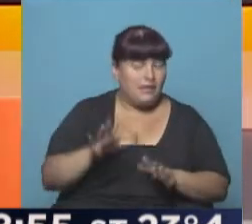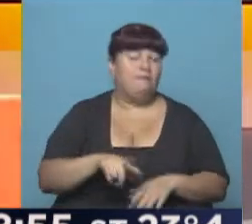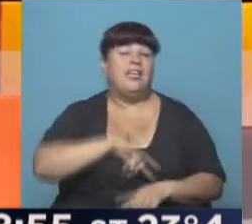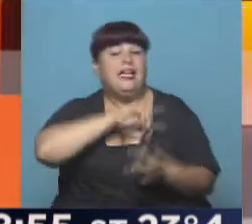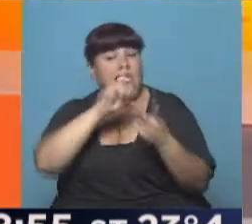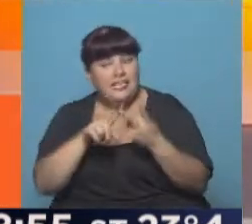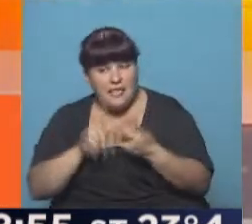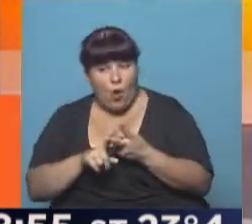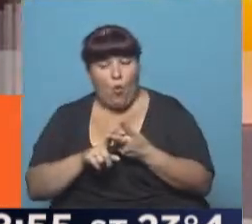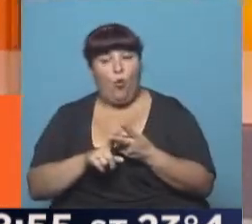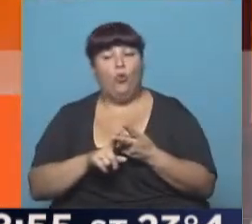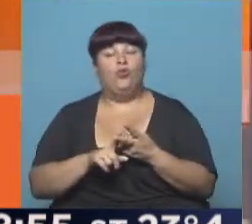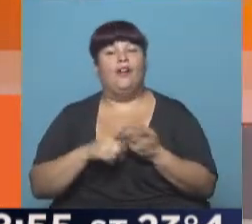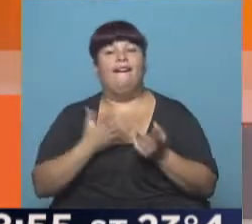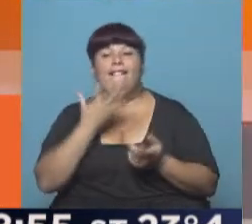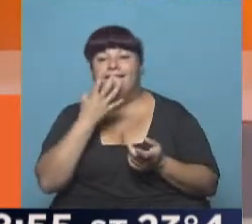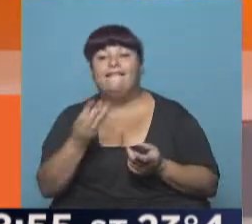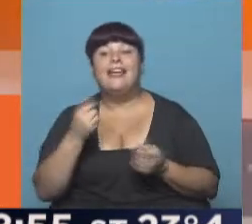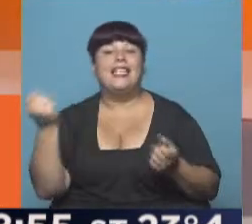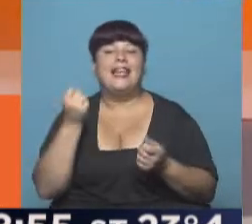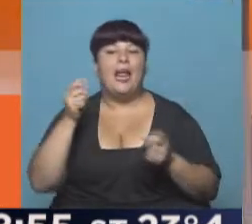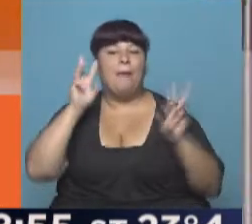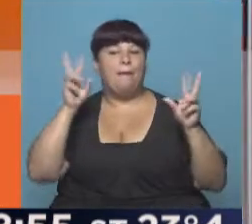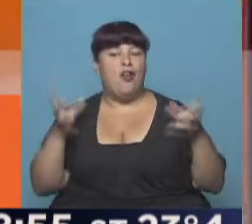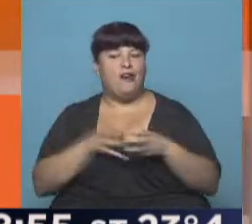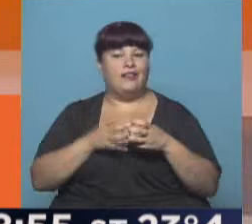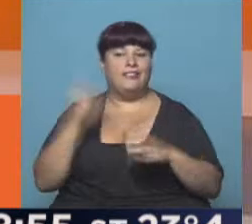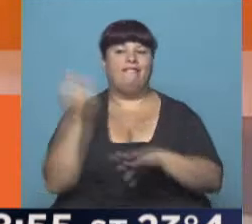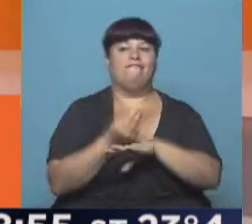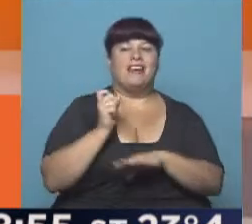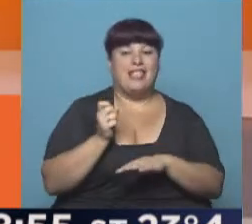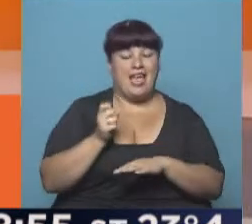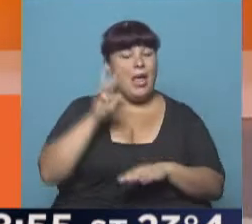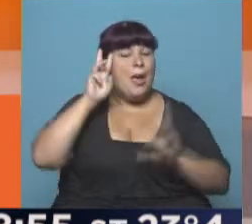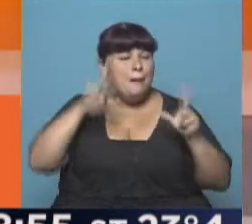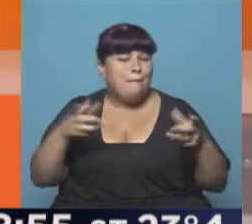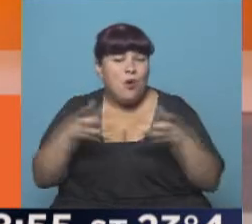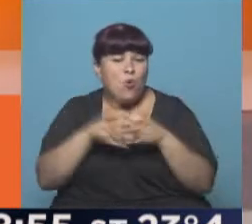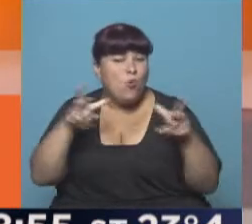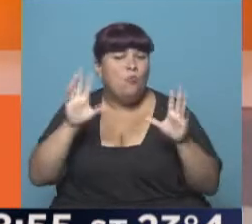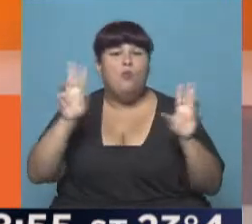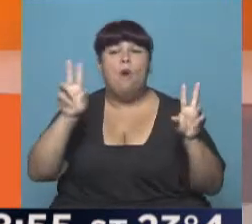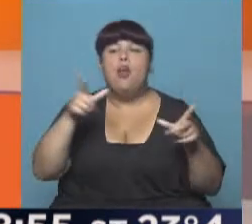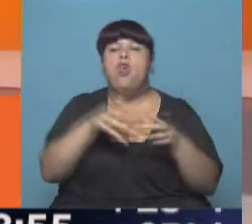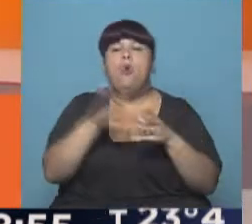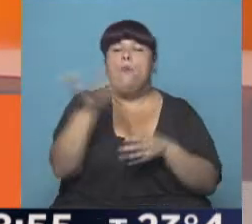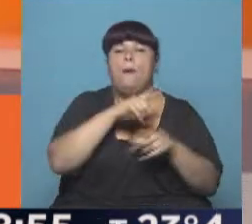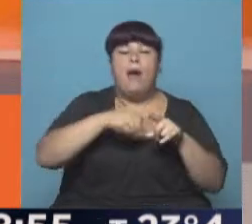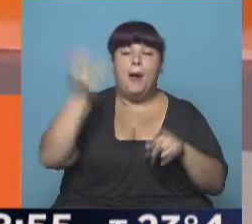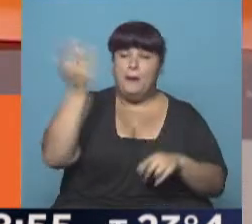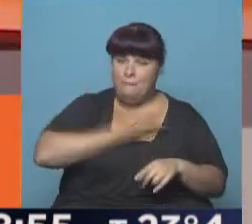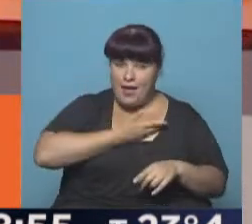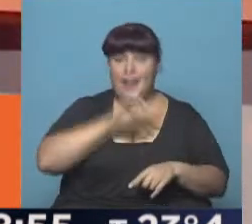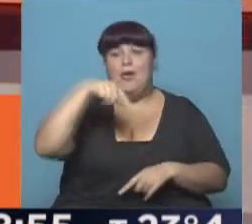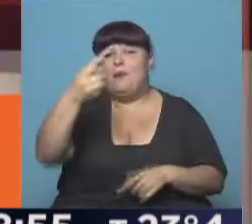segundo lugar, vino la tentación por conducir al peronismo. Y el peronismo está atravesando, como todo partido, después de una derrota o